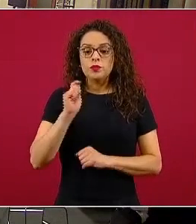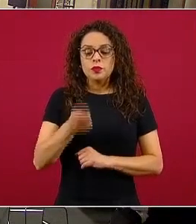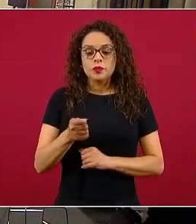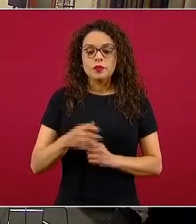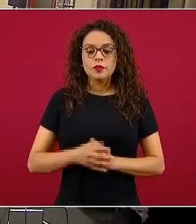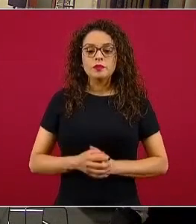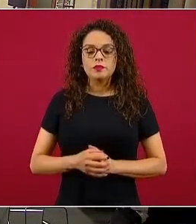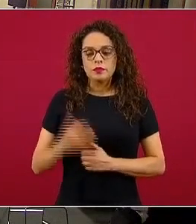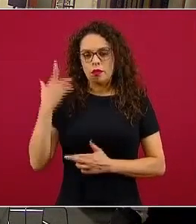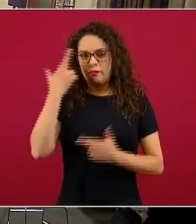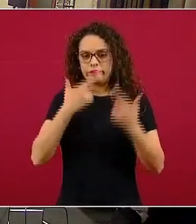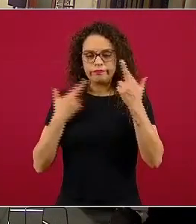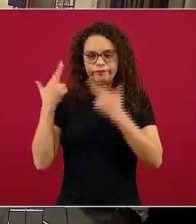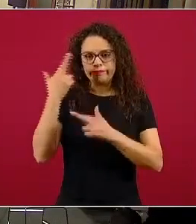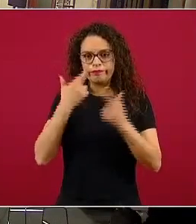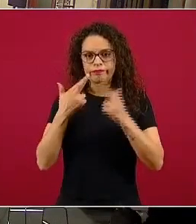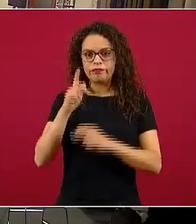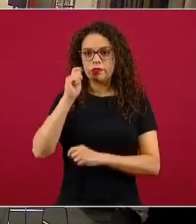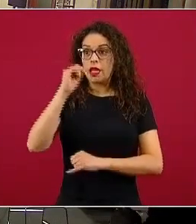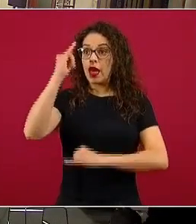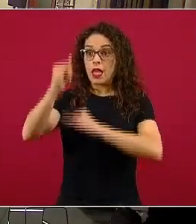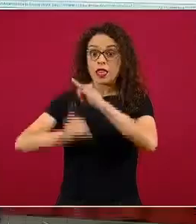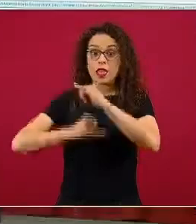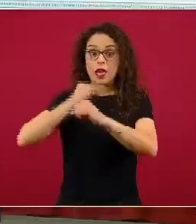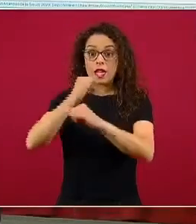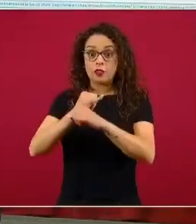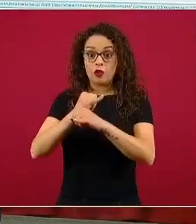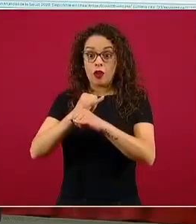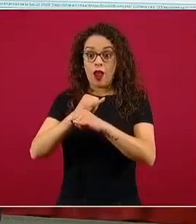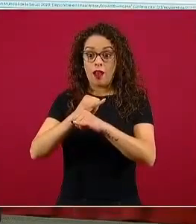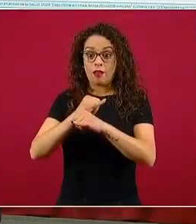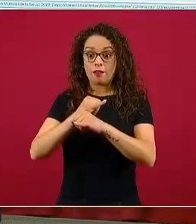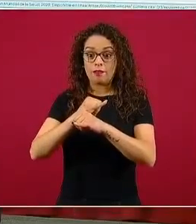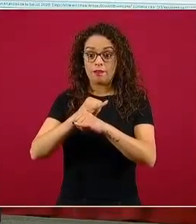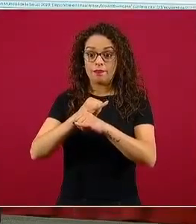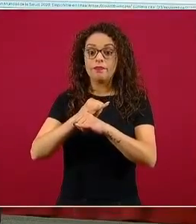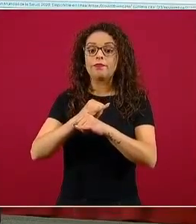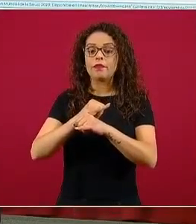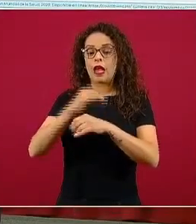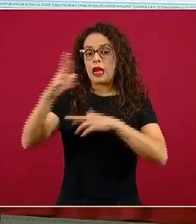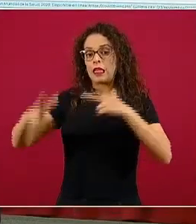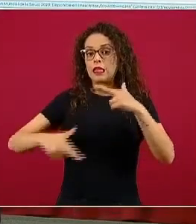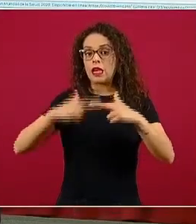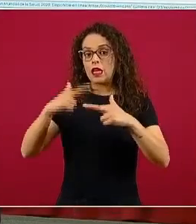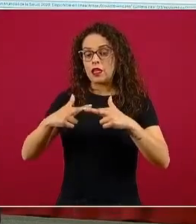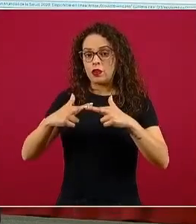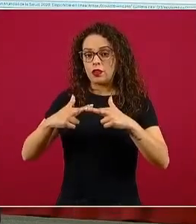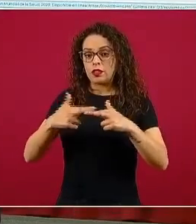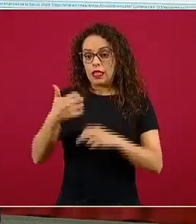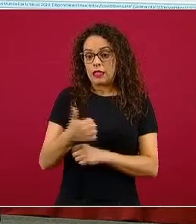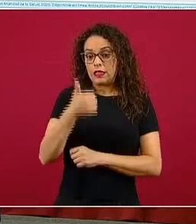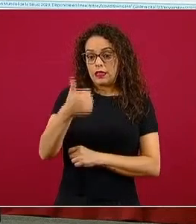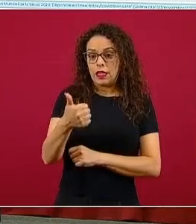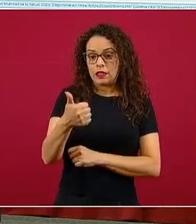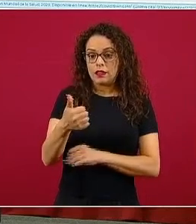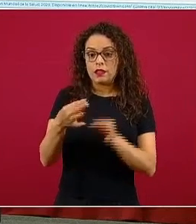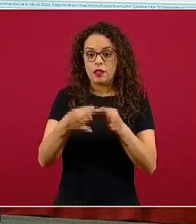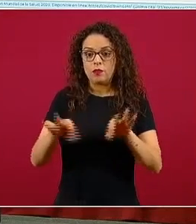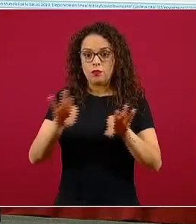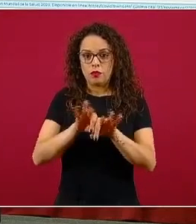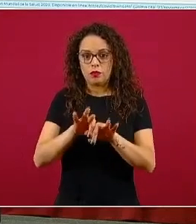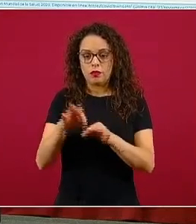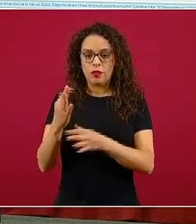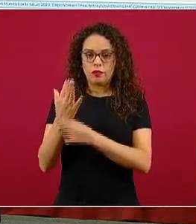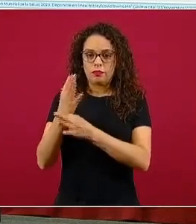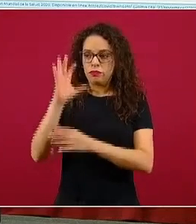el comportamiento internacional de las principales regiones o de estas 6 regiones de la Organización Mundial